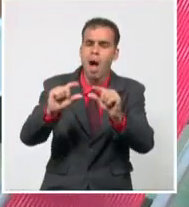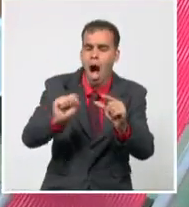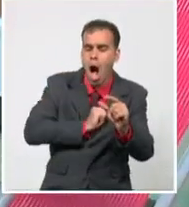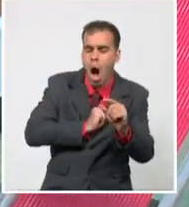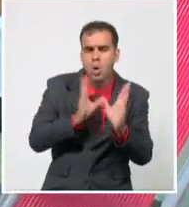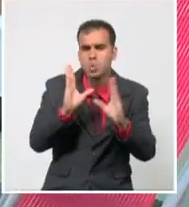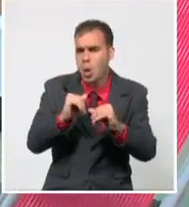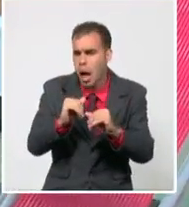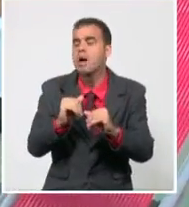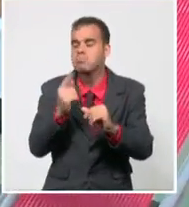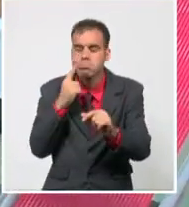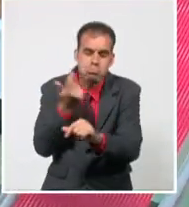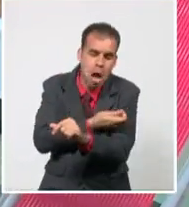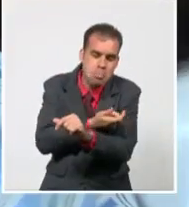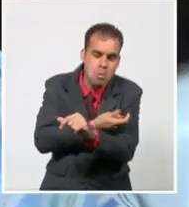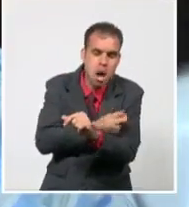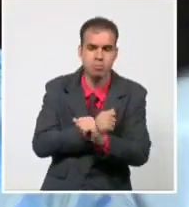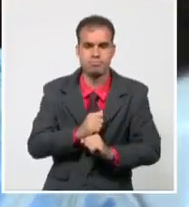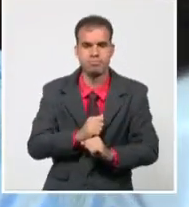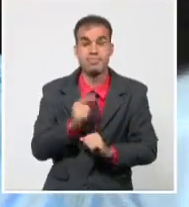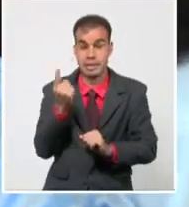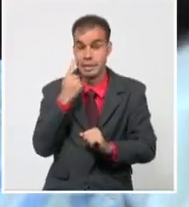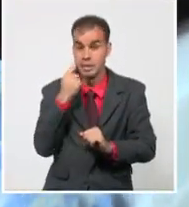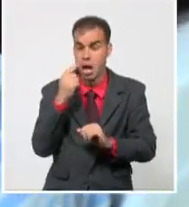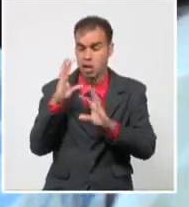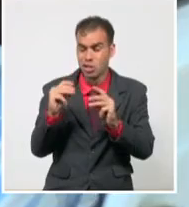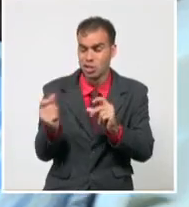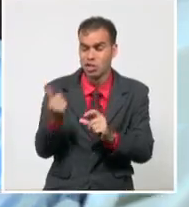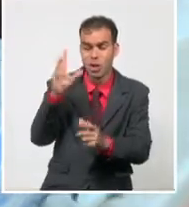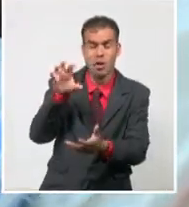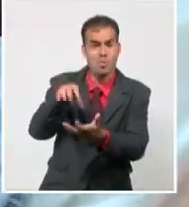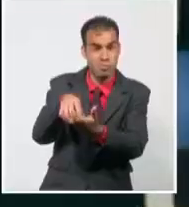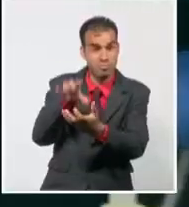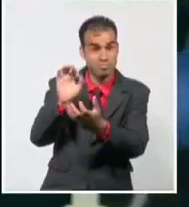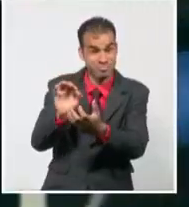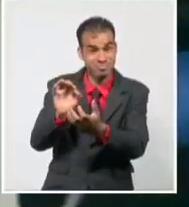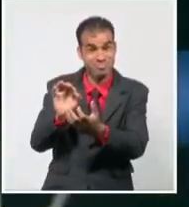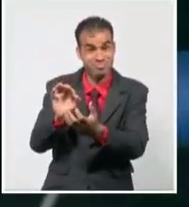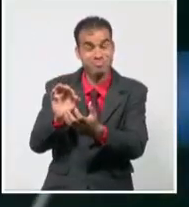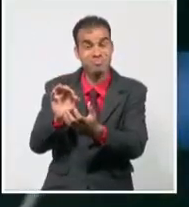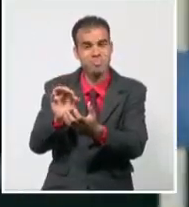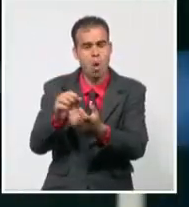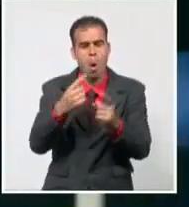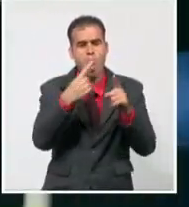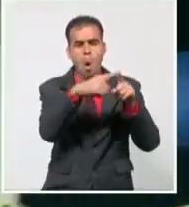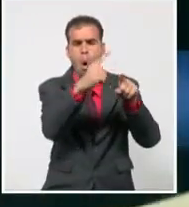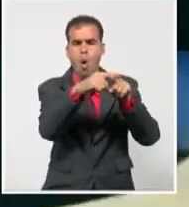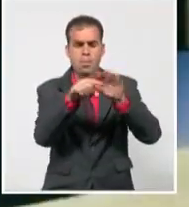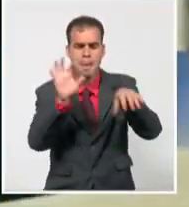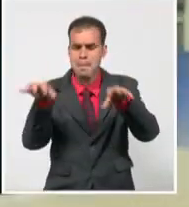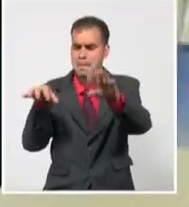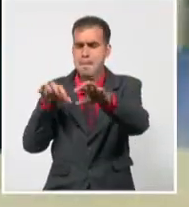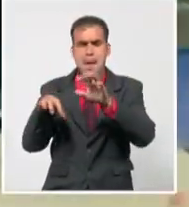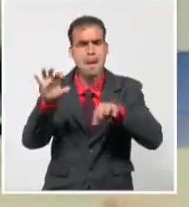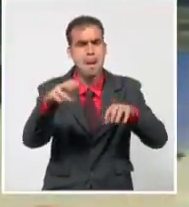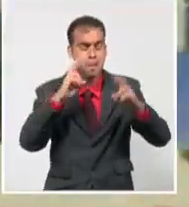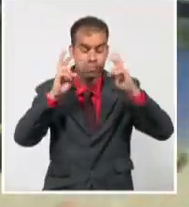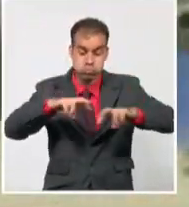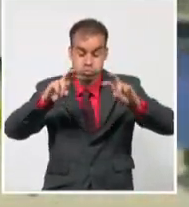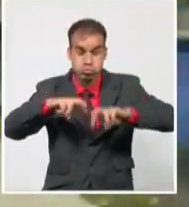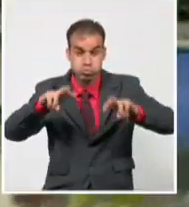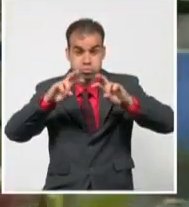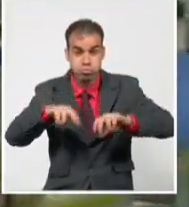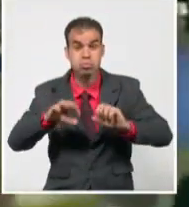Se trata de un resultado no solo del Centro de Inmunología Molecular, sino de varios sitios de investigación, de las